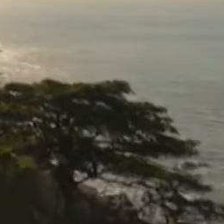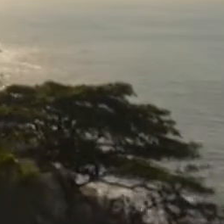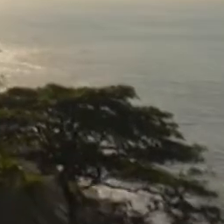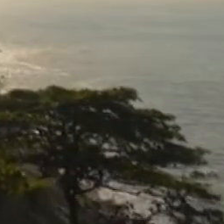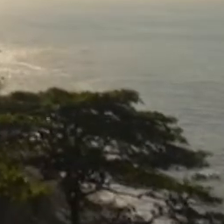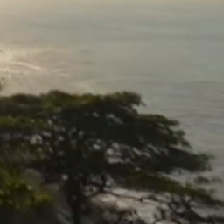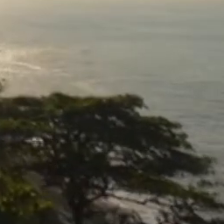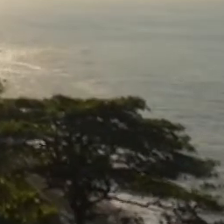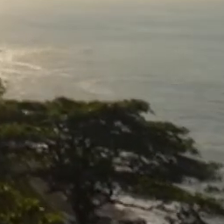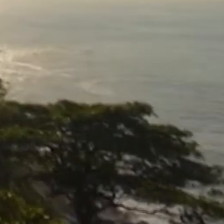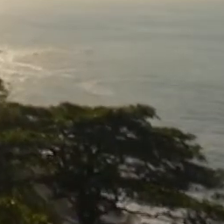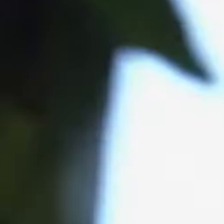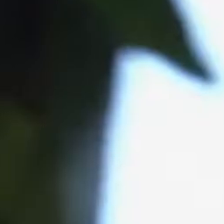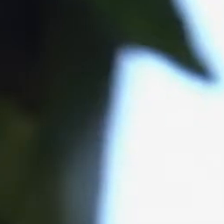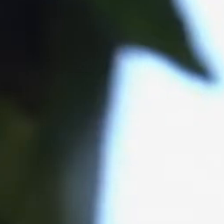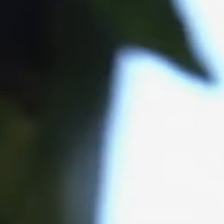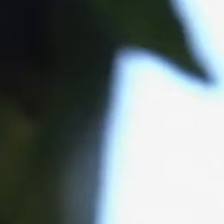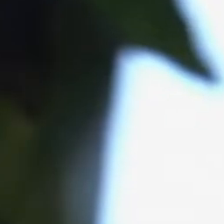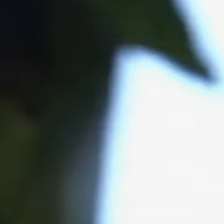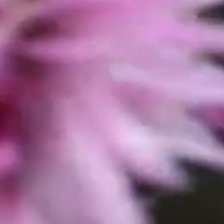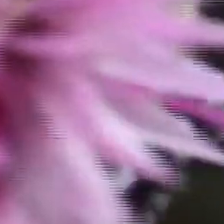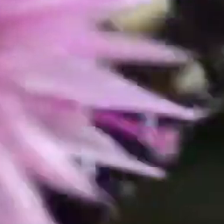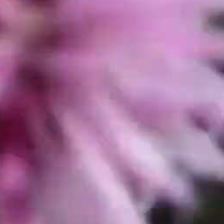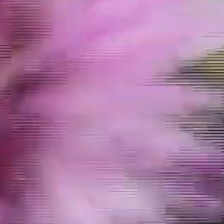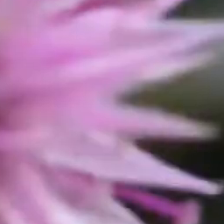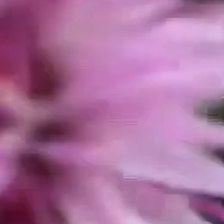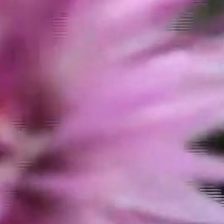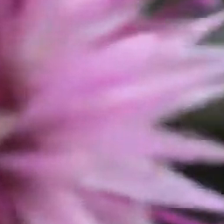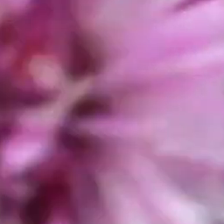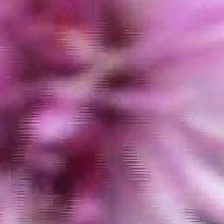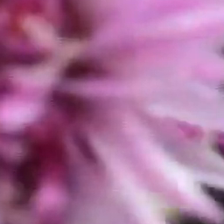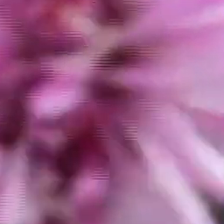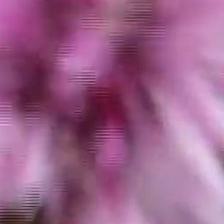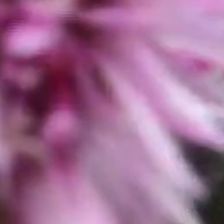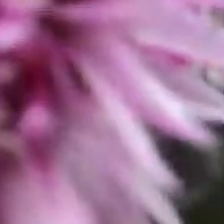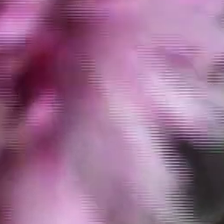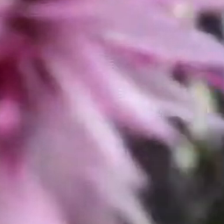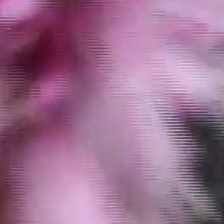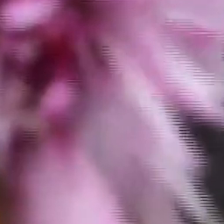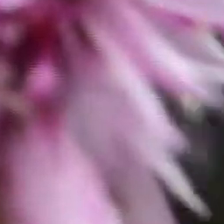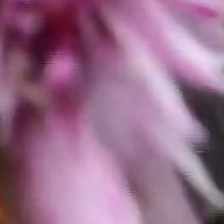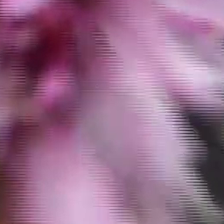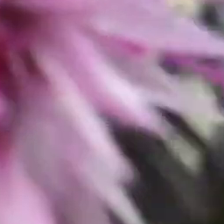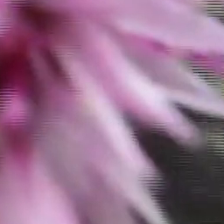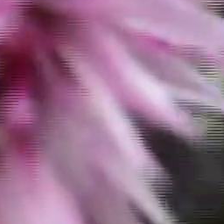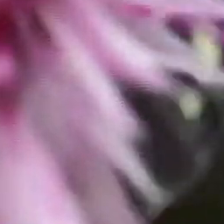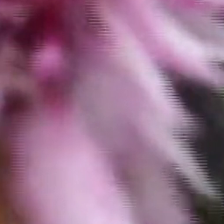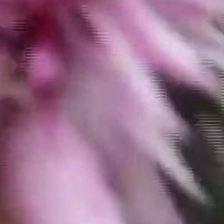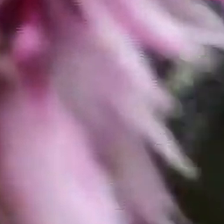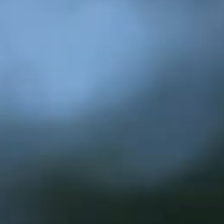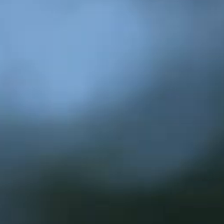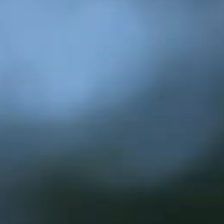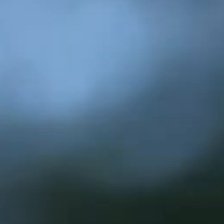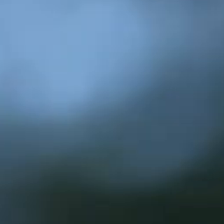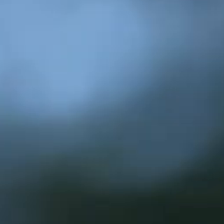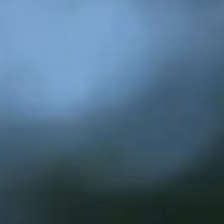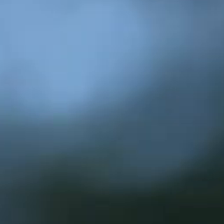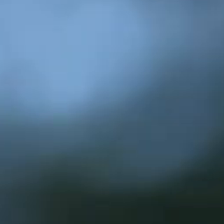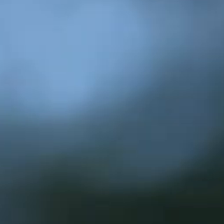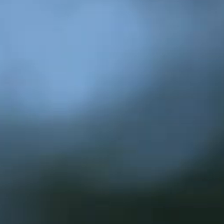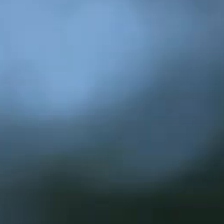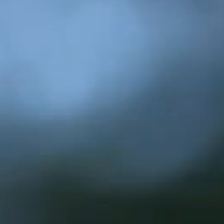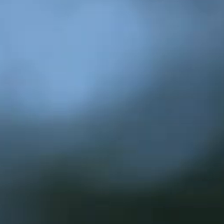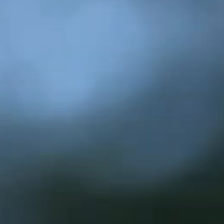La Amazonía ecuatoriana es uno de los lugares con más diversidad natural en el planeta. Un lugar mágico